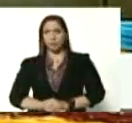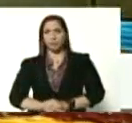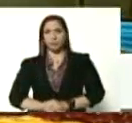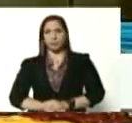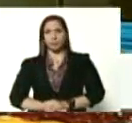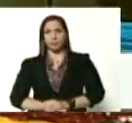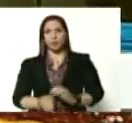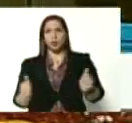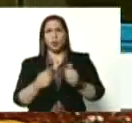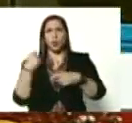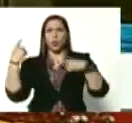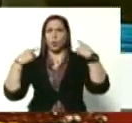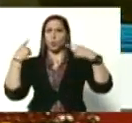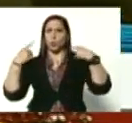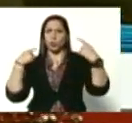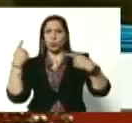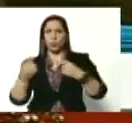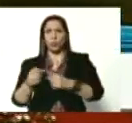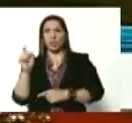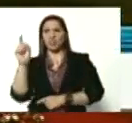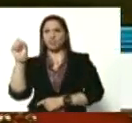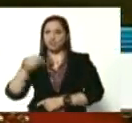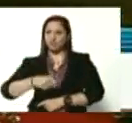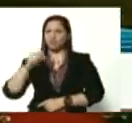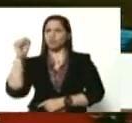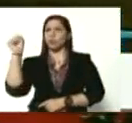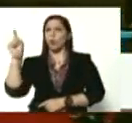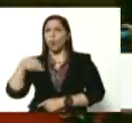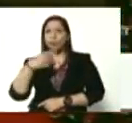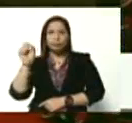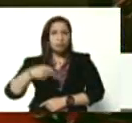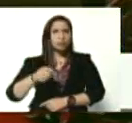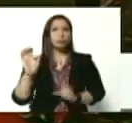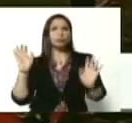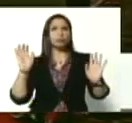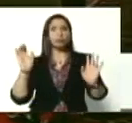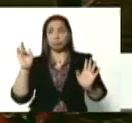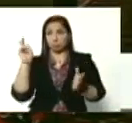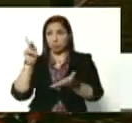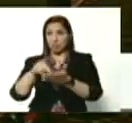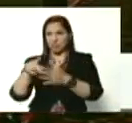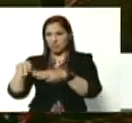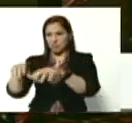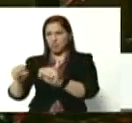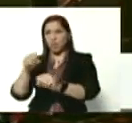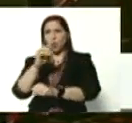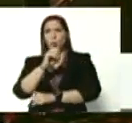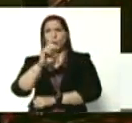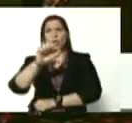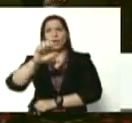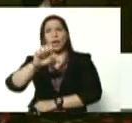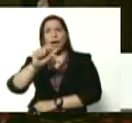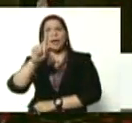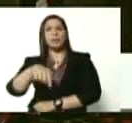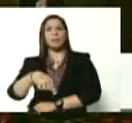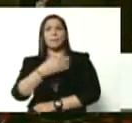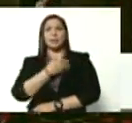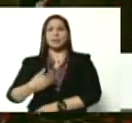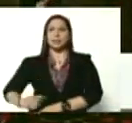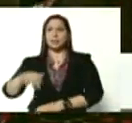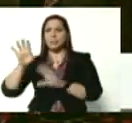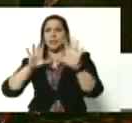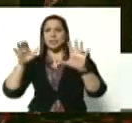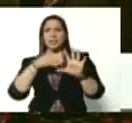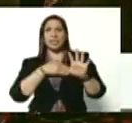con la locura del sí o sí y allí estaban presentes el imperialismo la oea presidentes de países que